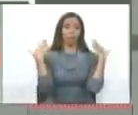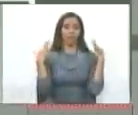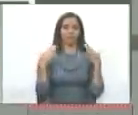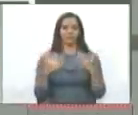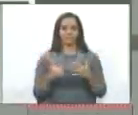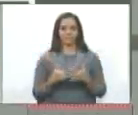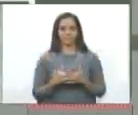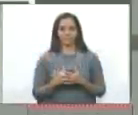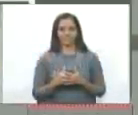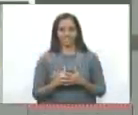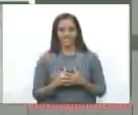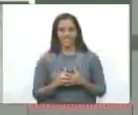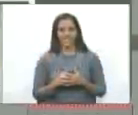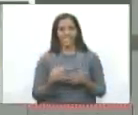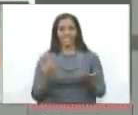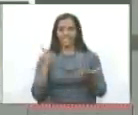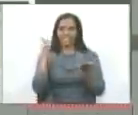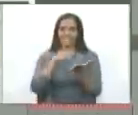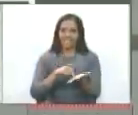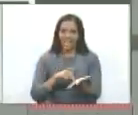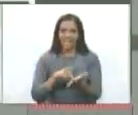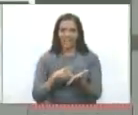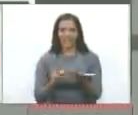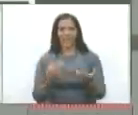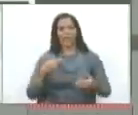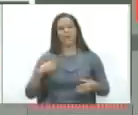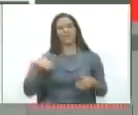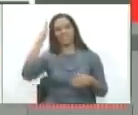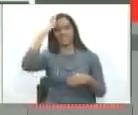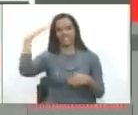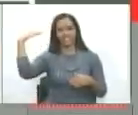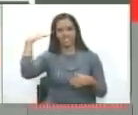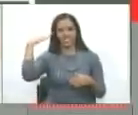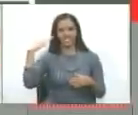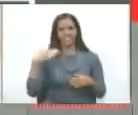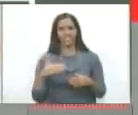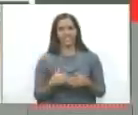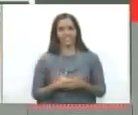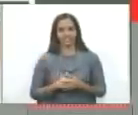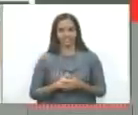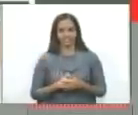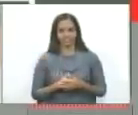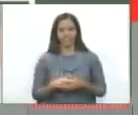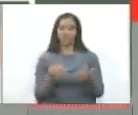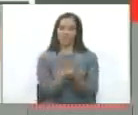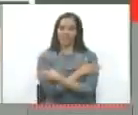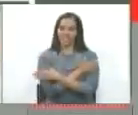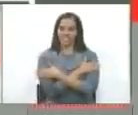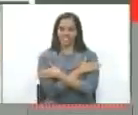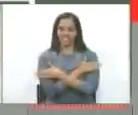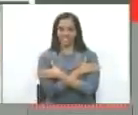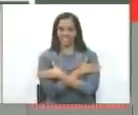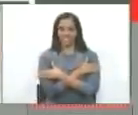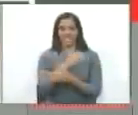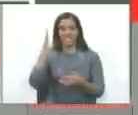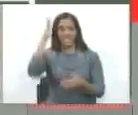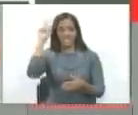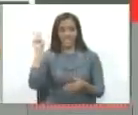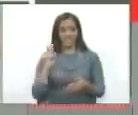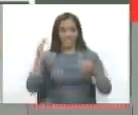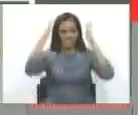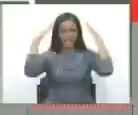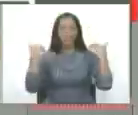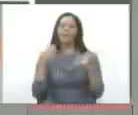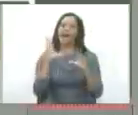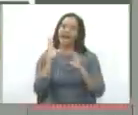Que se llegaron con la República Popular Democrática de Corea. Felicidades. Y de Vietnam, cuéntame de